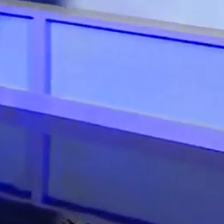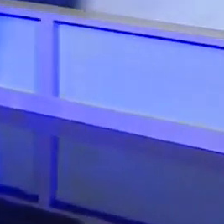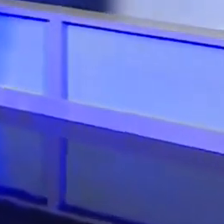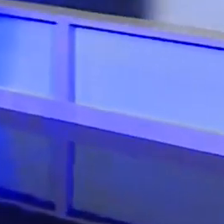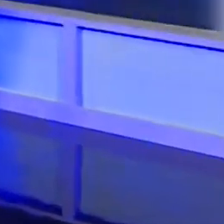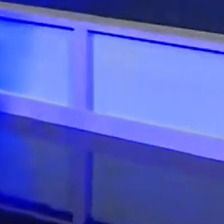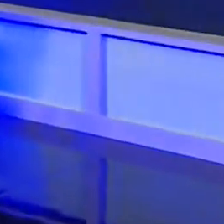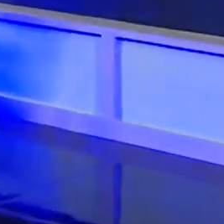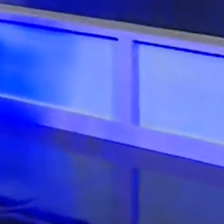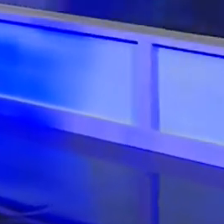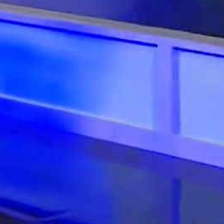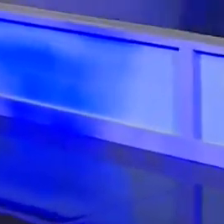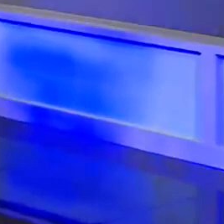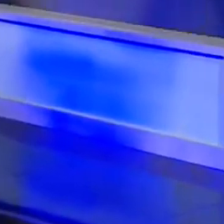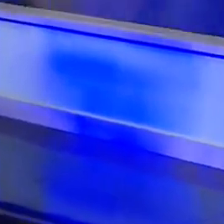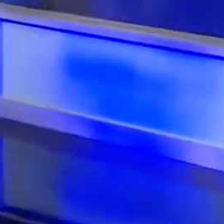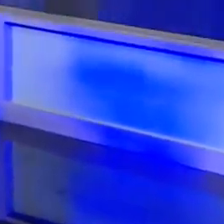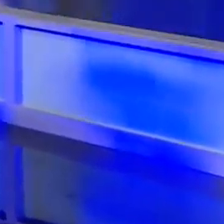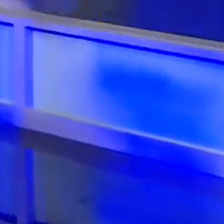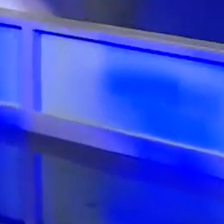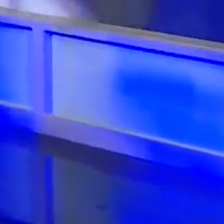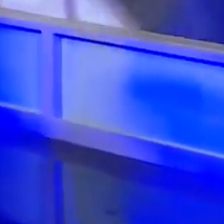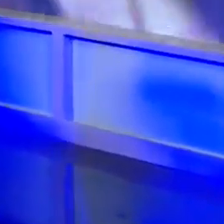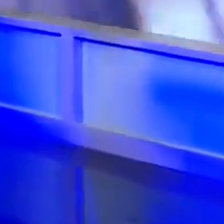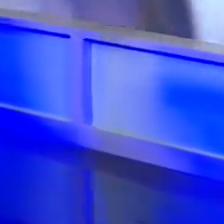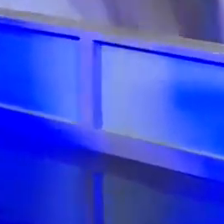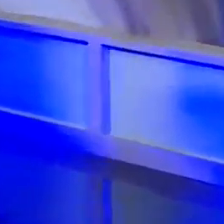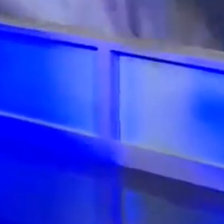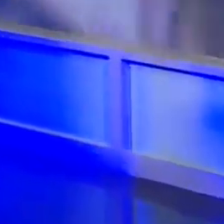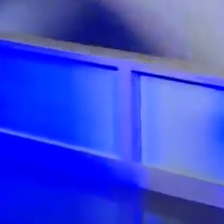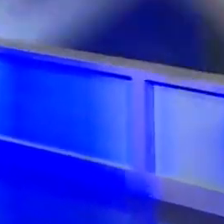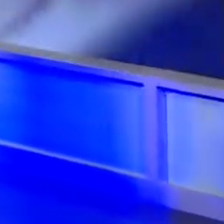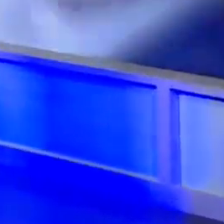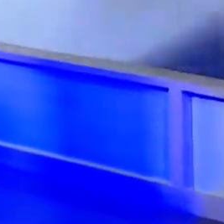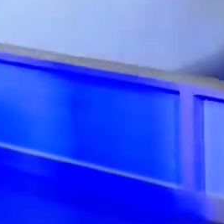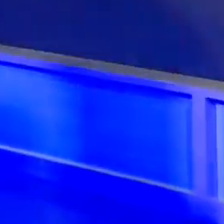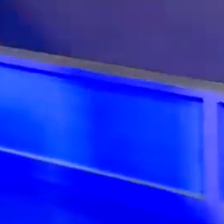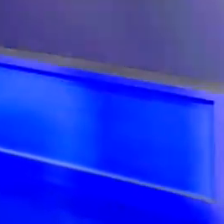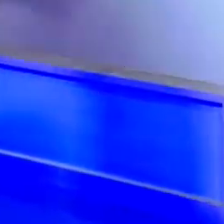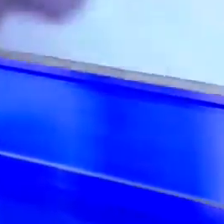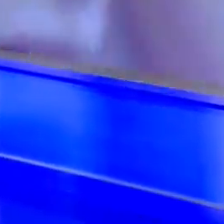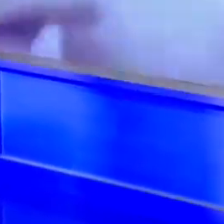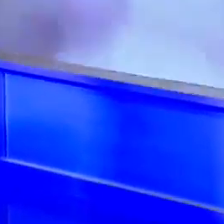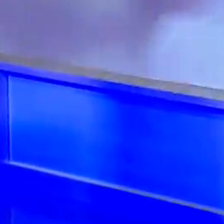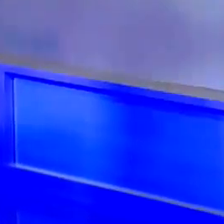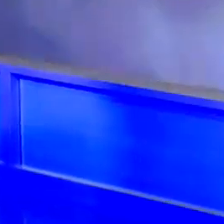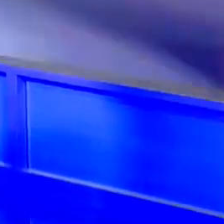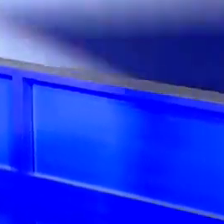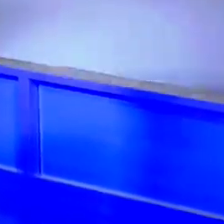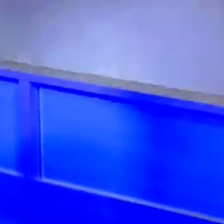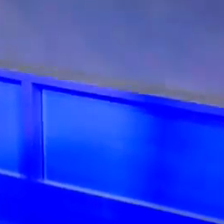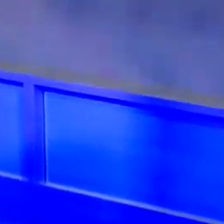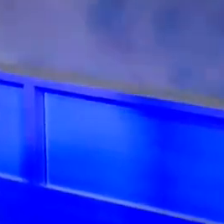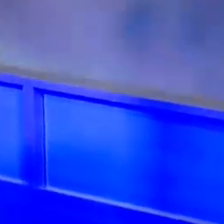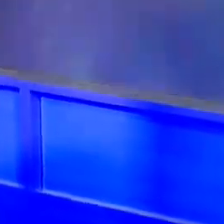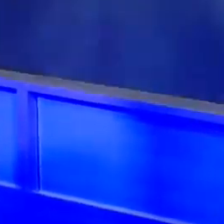Se me caen las medias, las semanas, la certeza, la ceniza que te salpica los omóplatos.